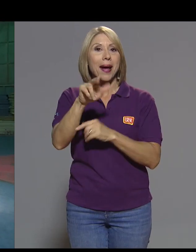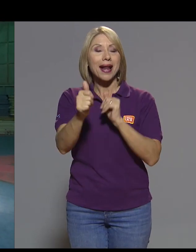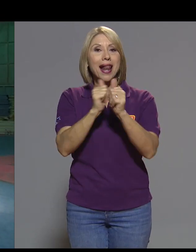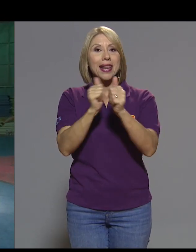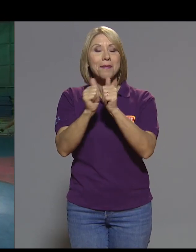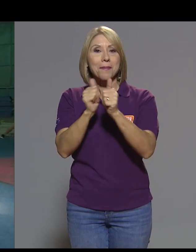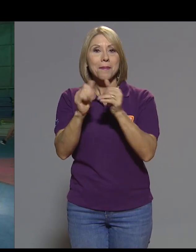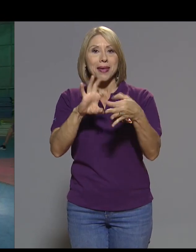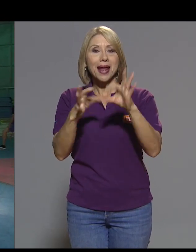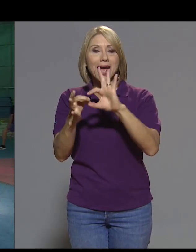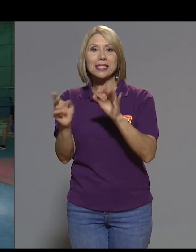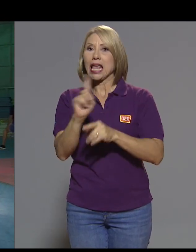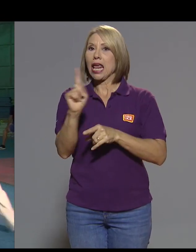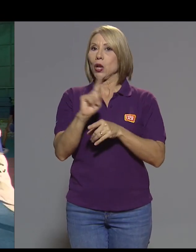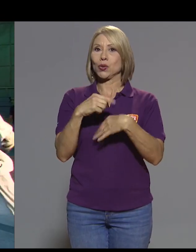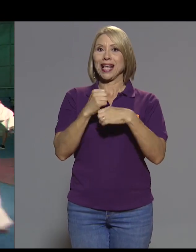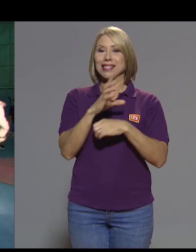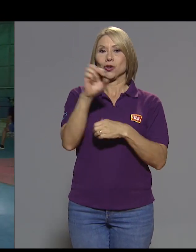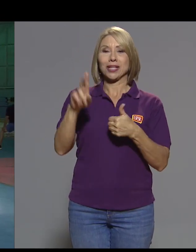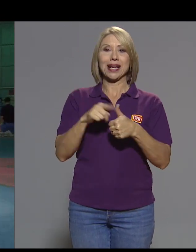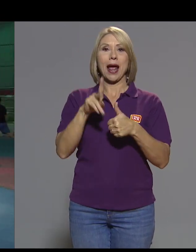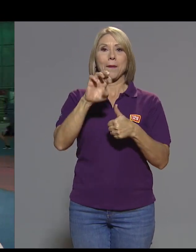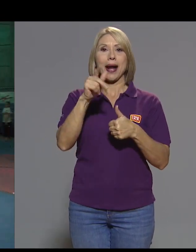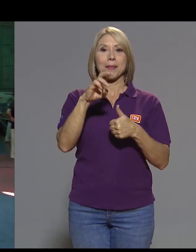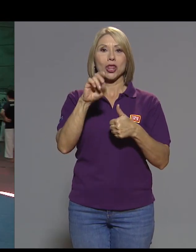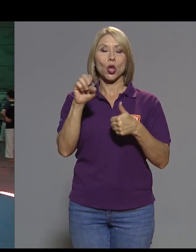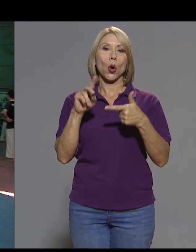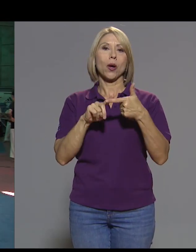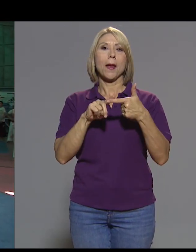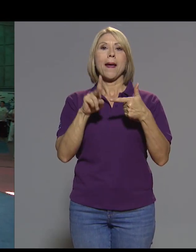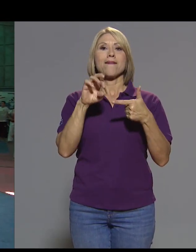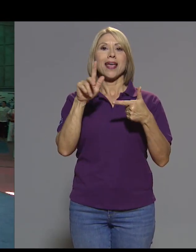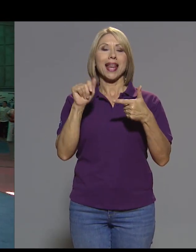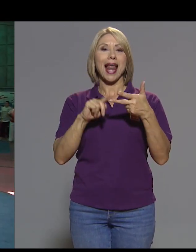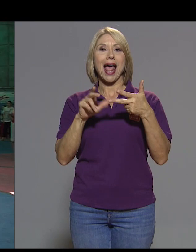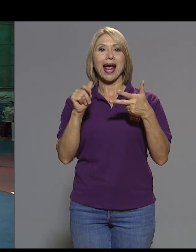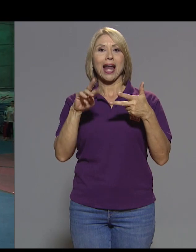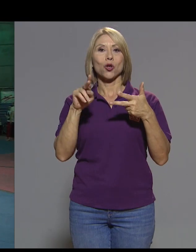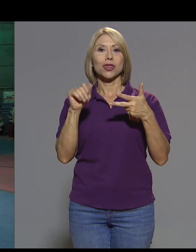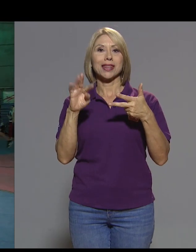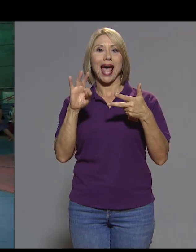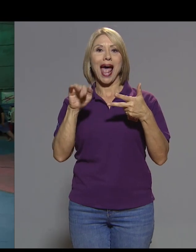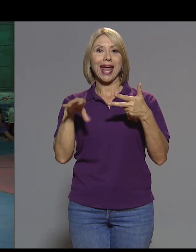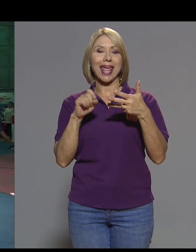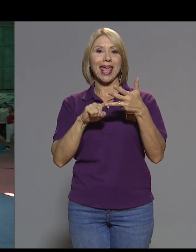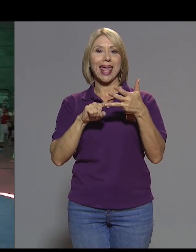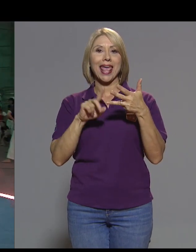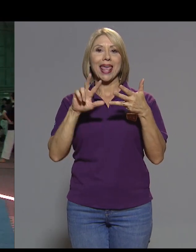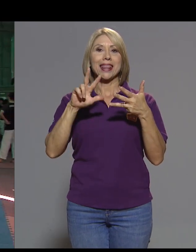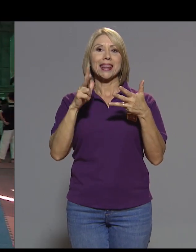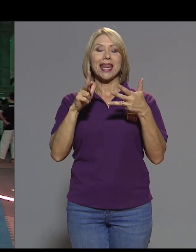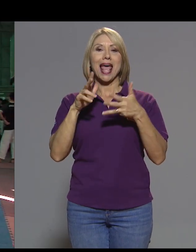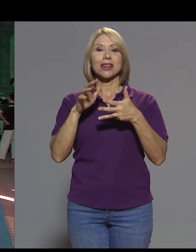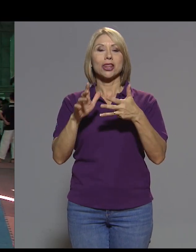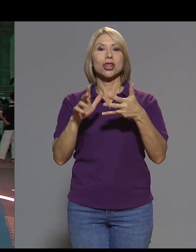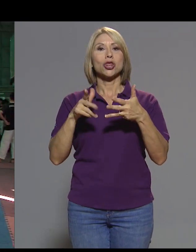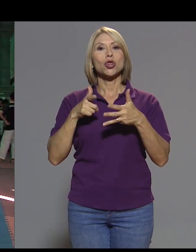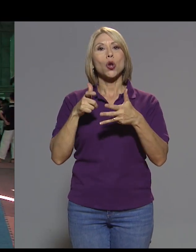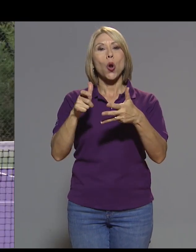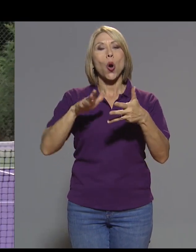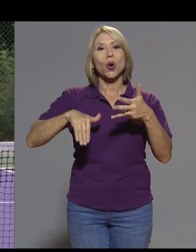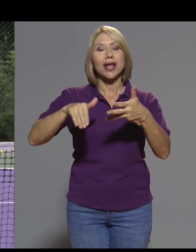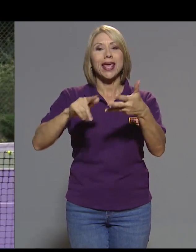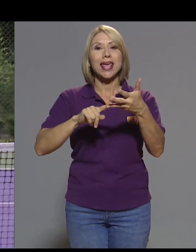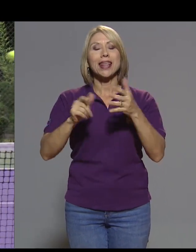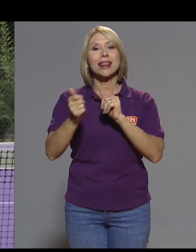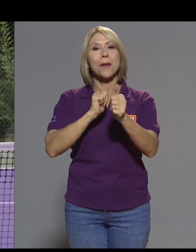que no se practican en costa rica estas son bádminton vela canotaje triatlón y deportes ecuestres